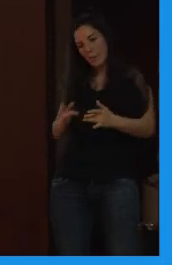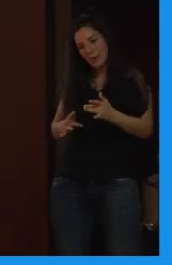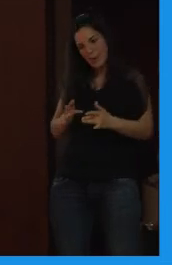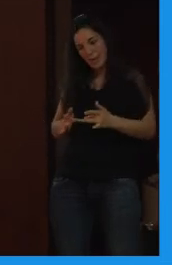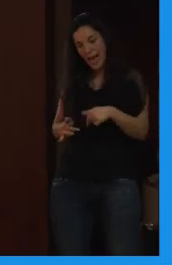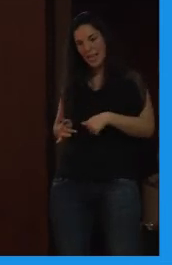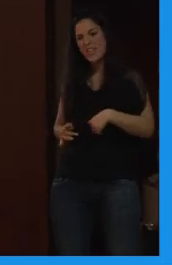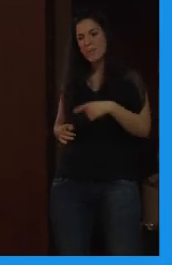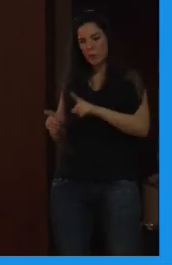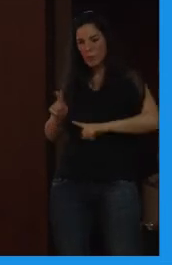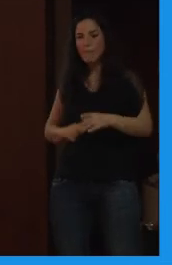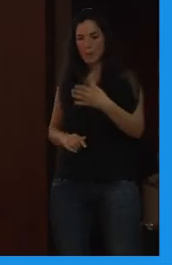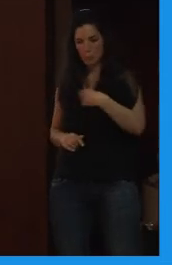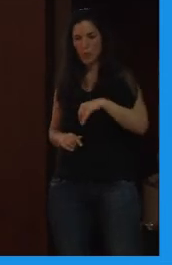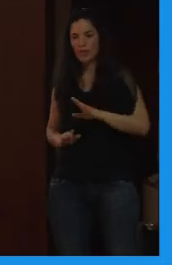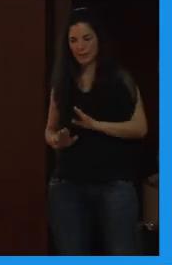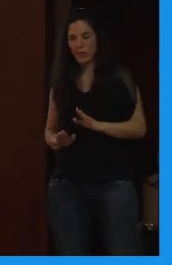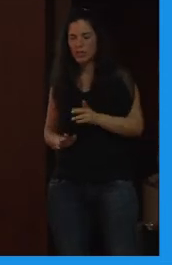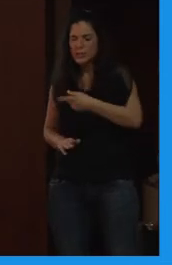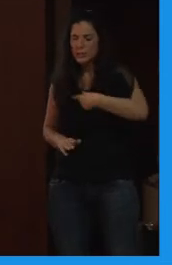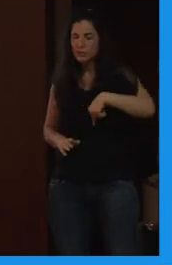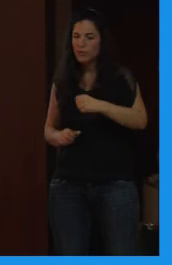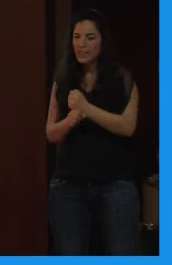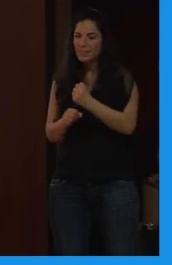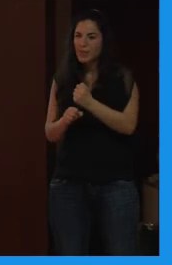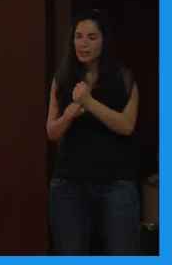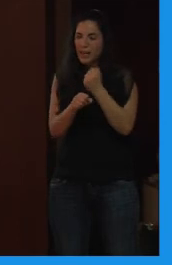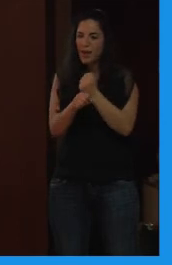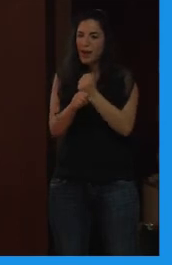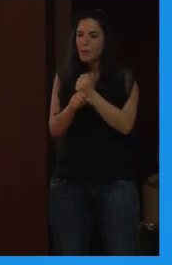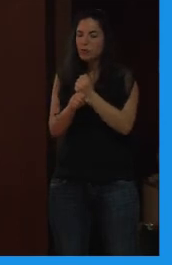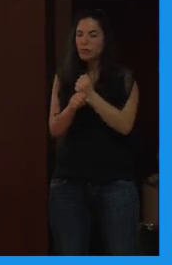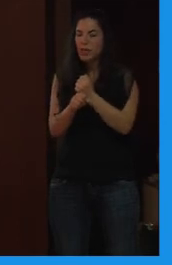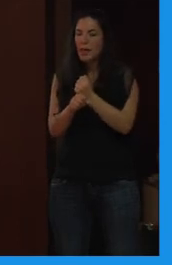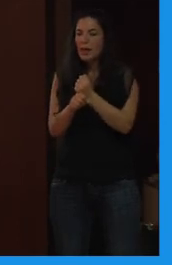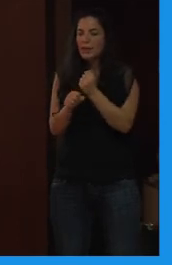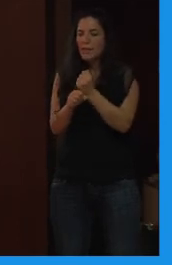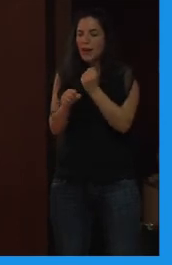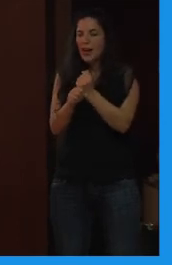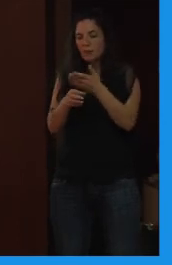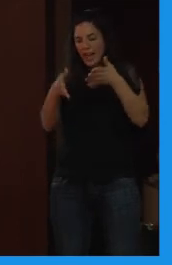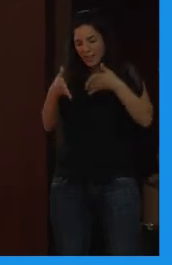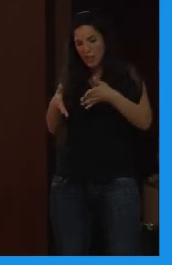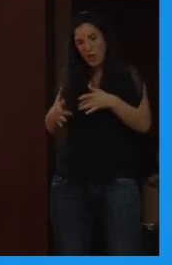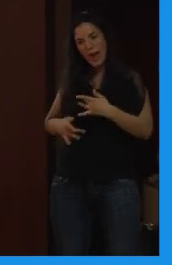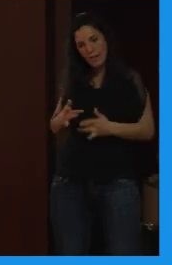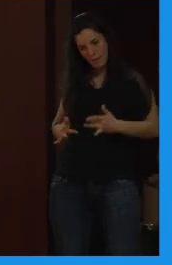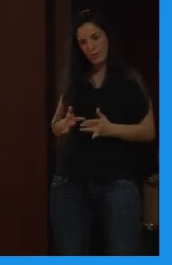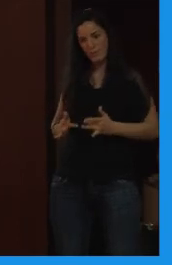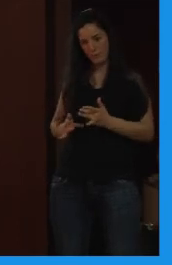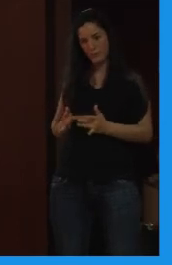tiroidea. Entonces ahí no tratamos para mejorar la mujer gestante, tratamos para que no haya problemas en el